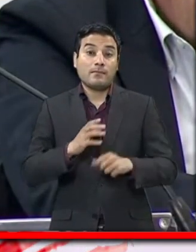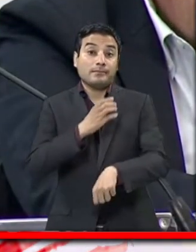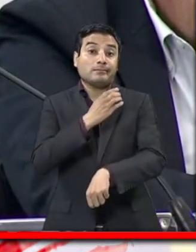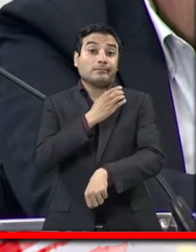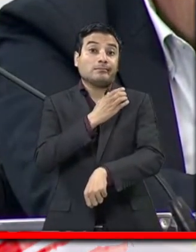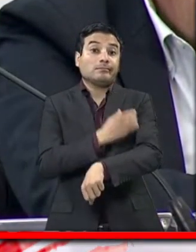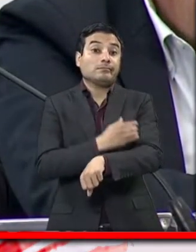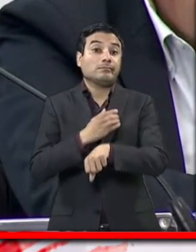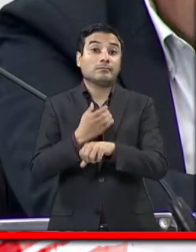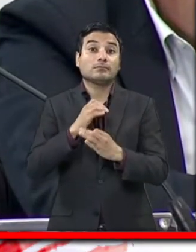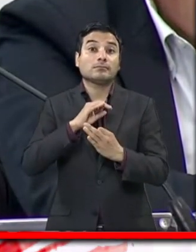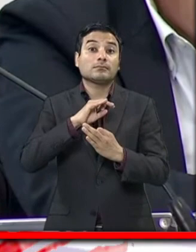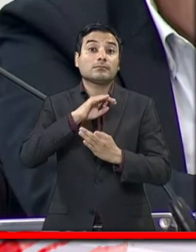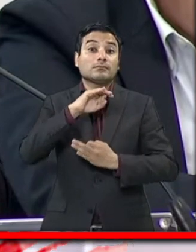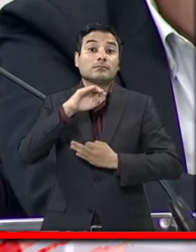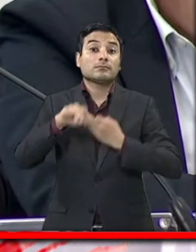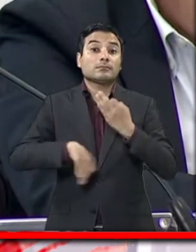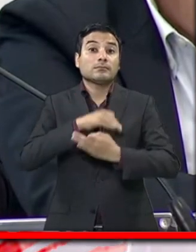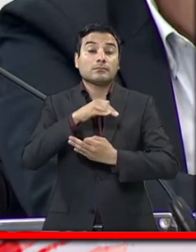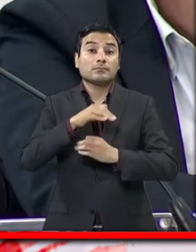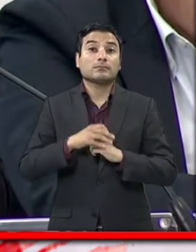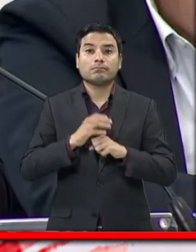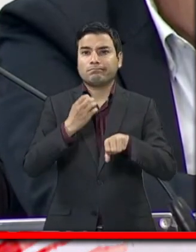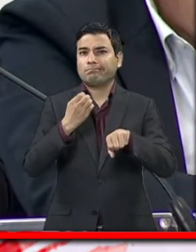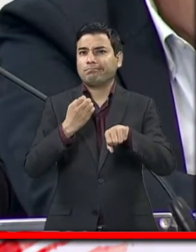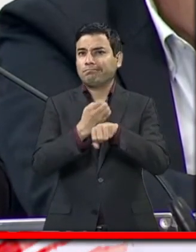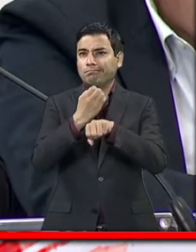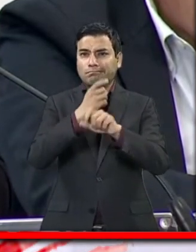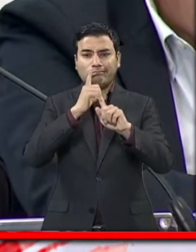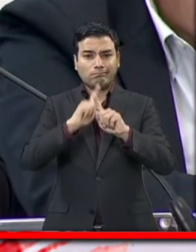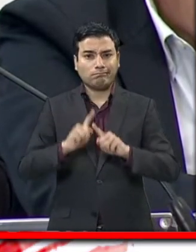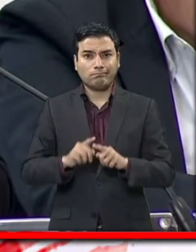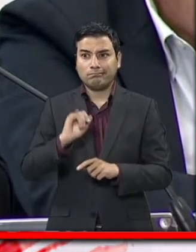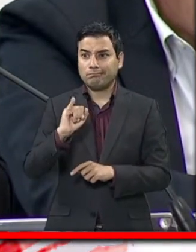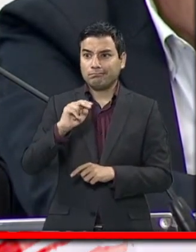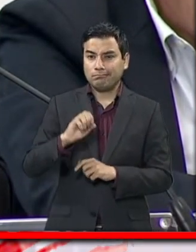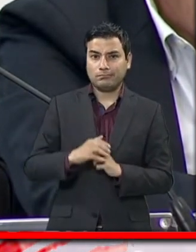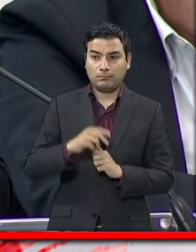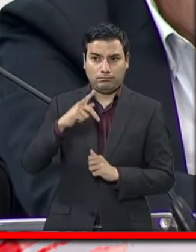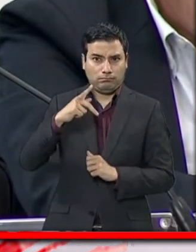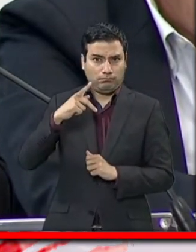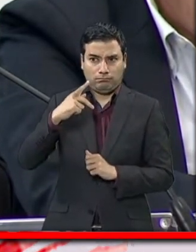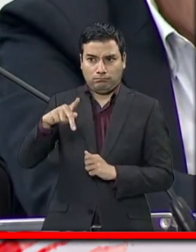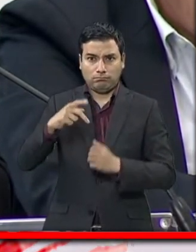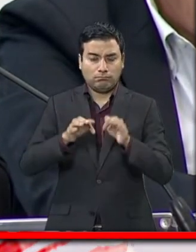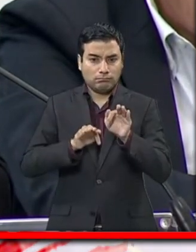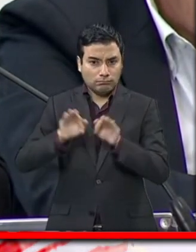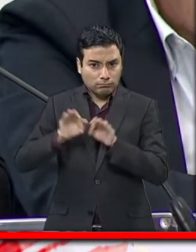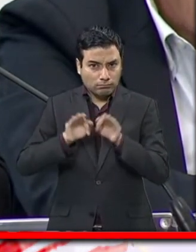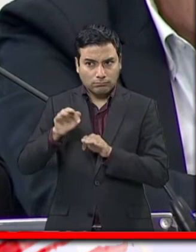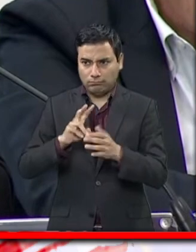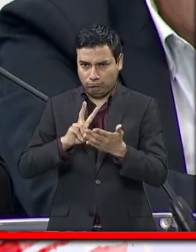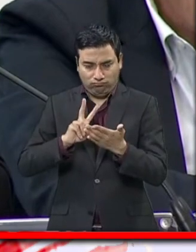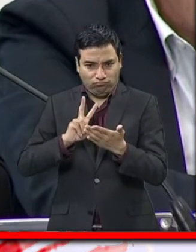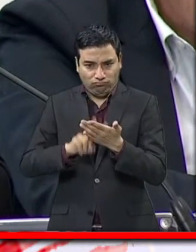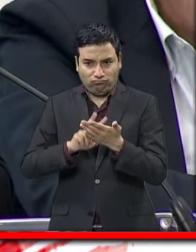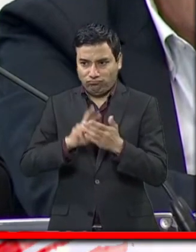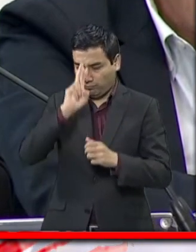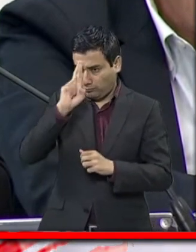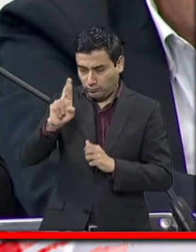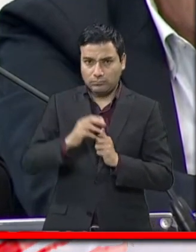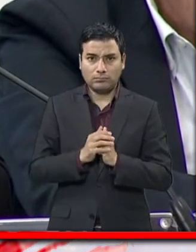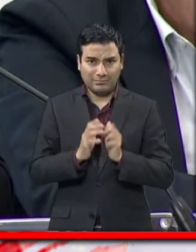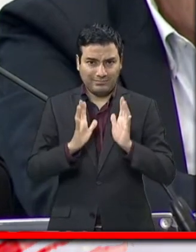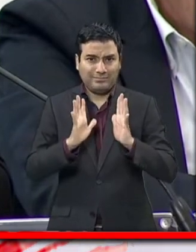compañeros que están en todas y cada una de las entidades que el respeto a sus historias laborales existe ya fue planteado